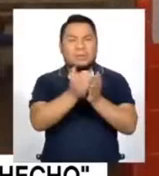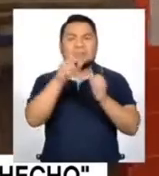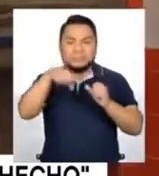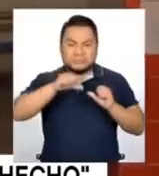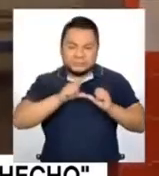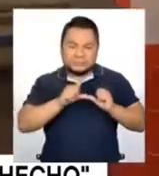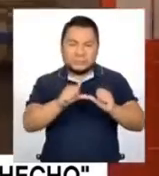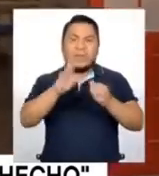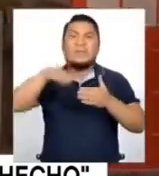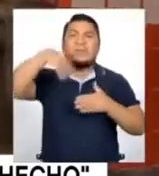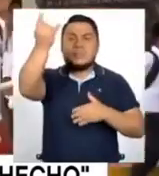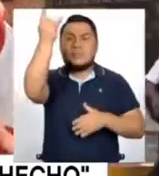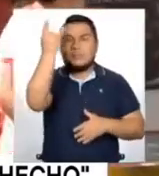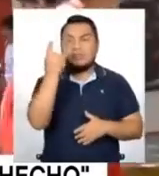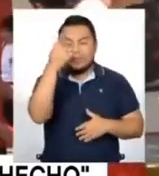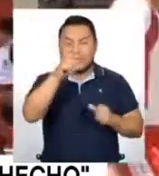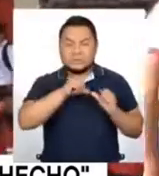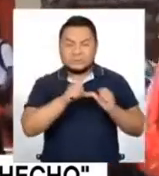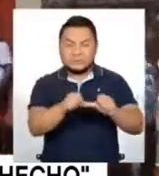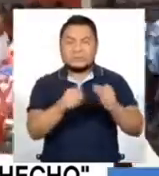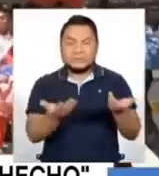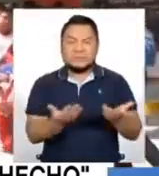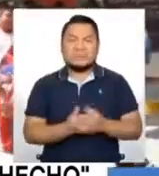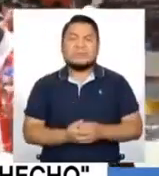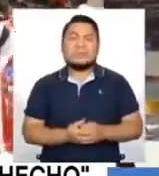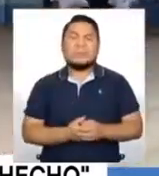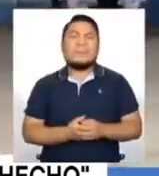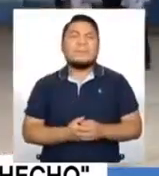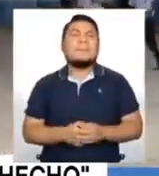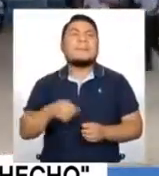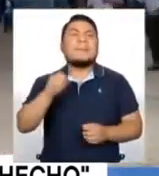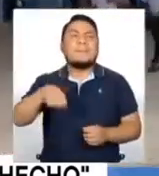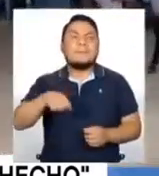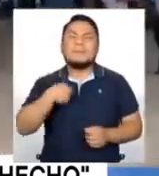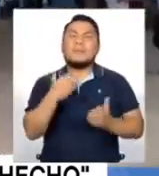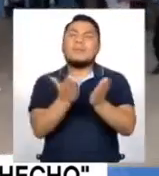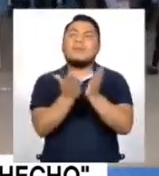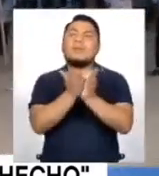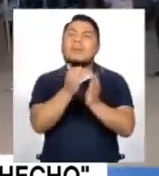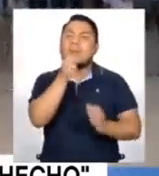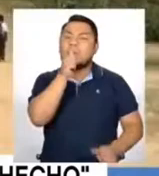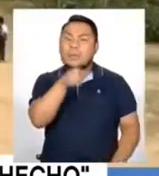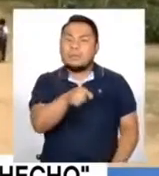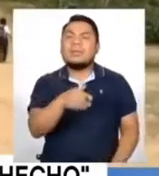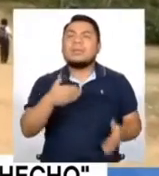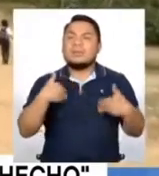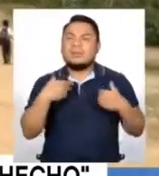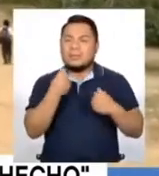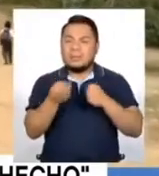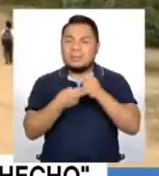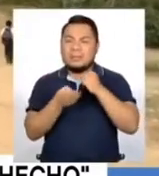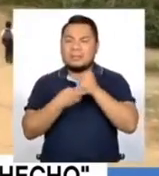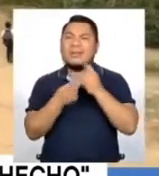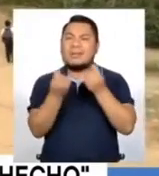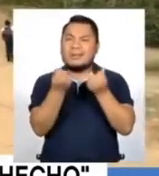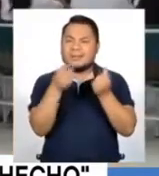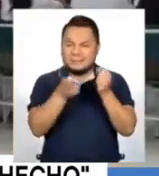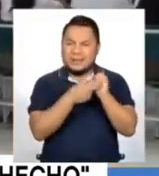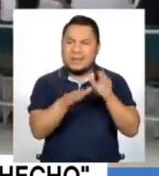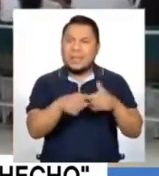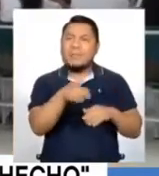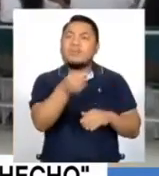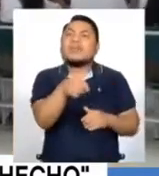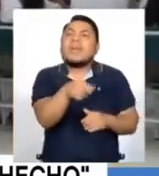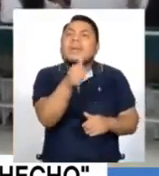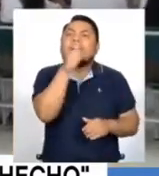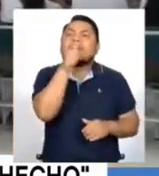de la emergencia. No, por supuesto, pero el colegio privado tiene un margen de ganancia. Si no, no sería una empresa privada y no